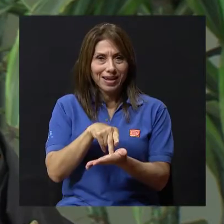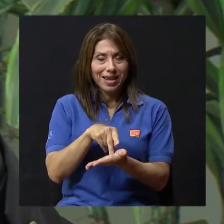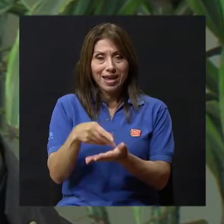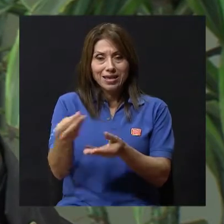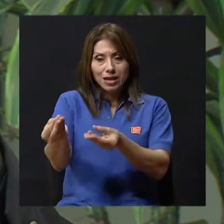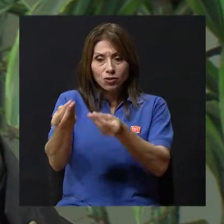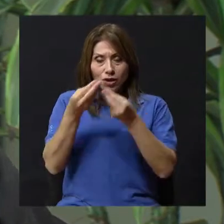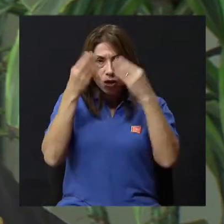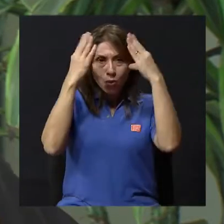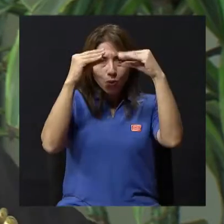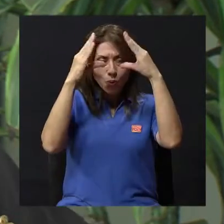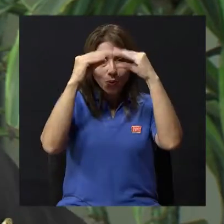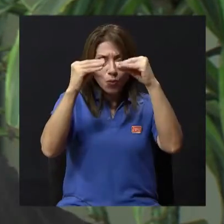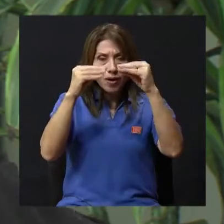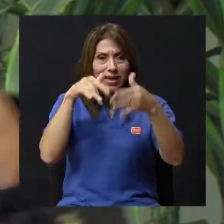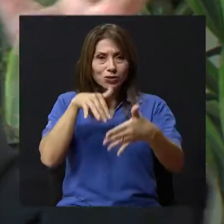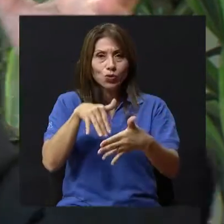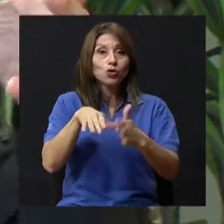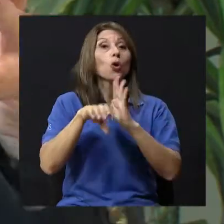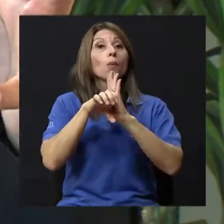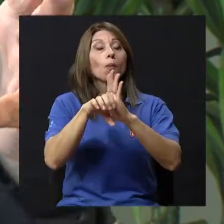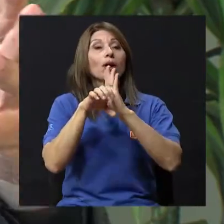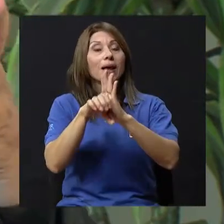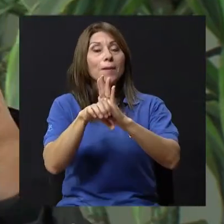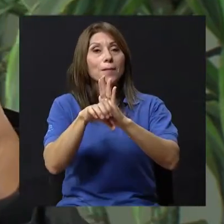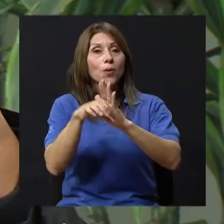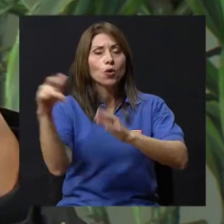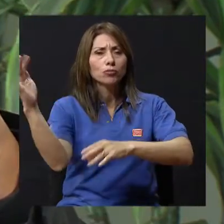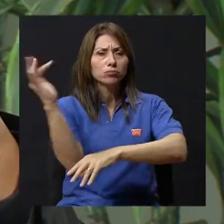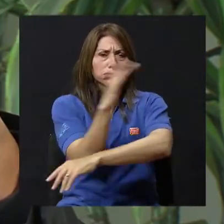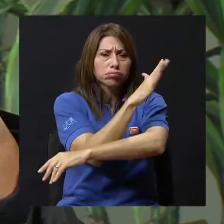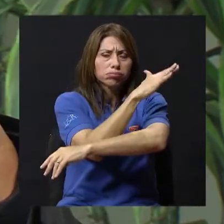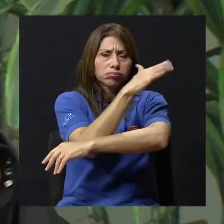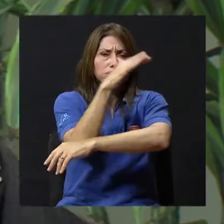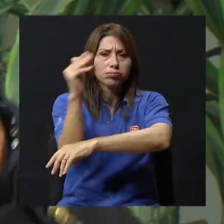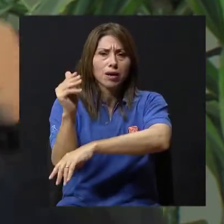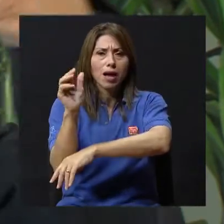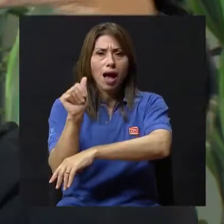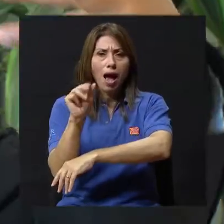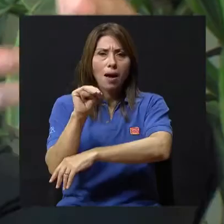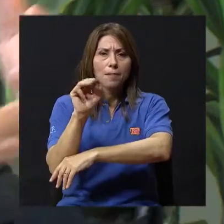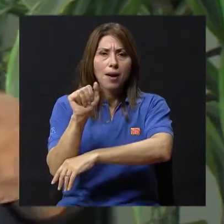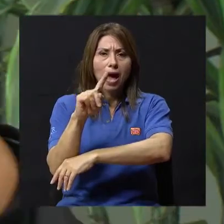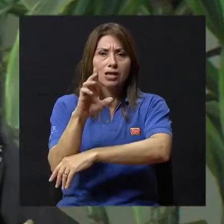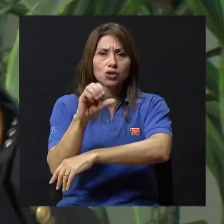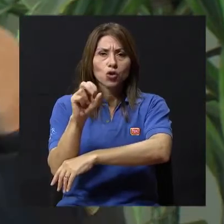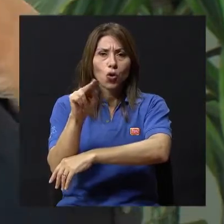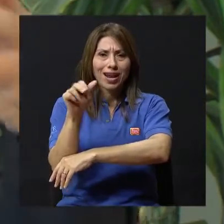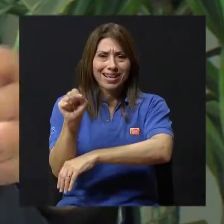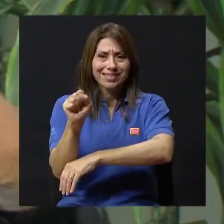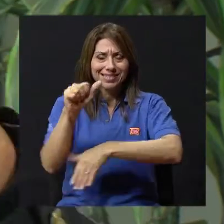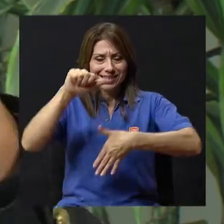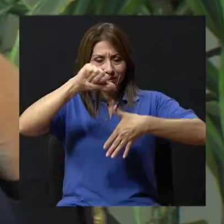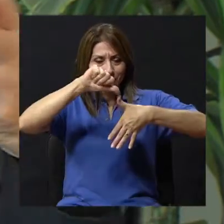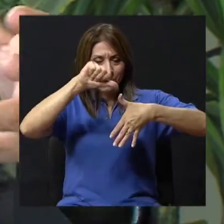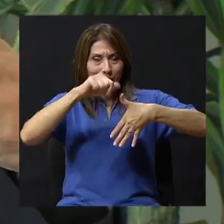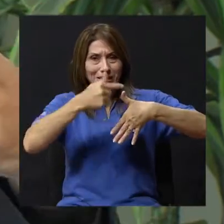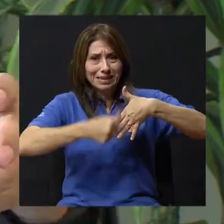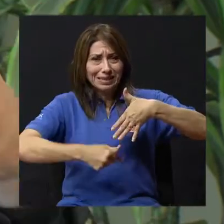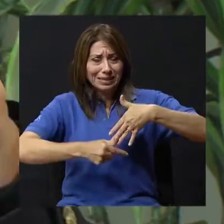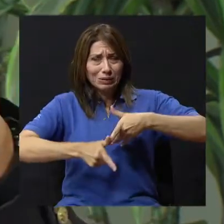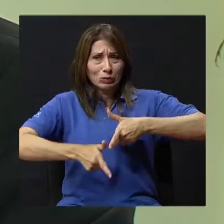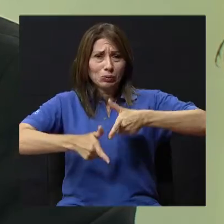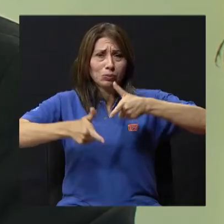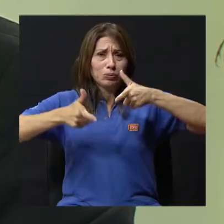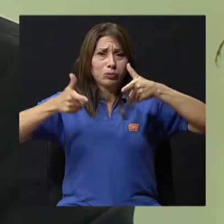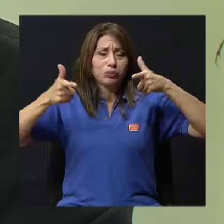encontramos que en la Amazonia, por ejemplo, que es un sitio enorme y que uno lo ve exuberante en vegetación, en fauna, en